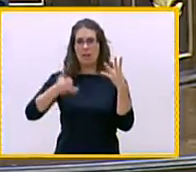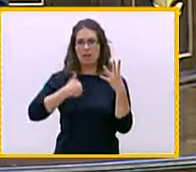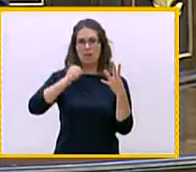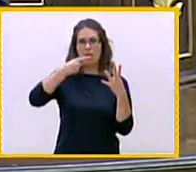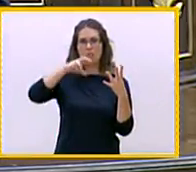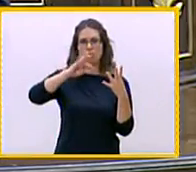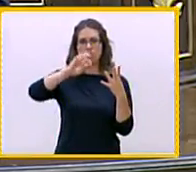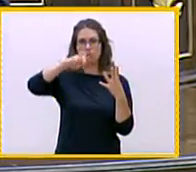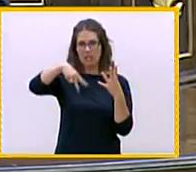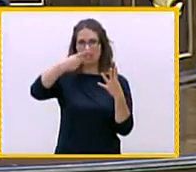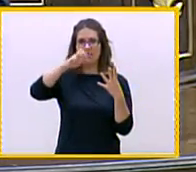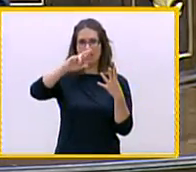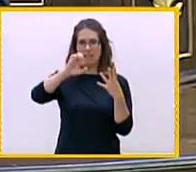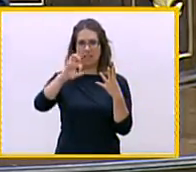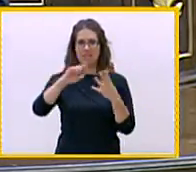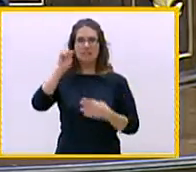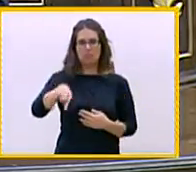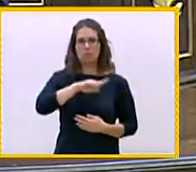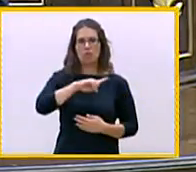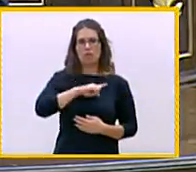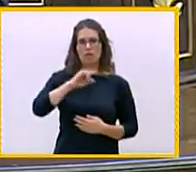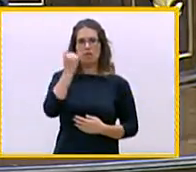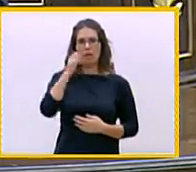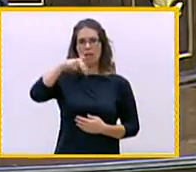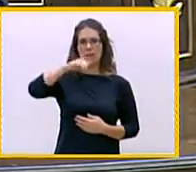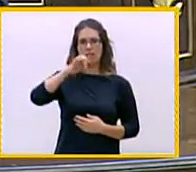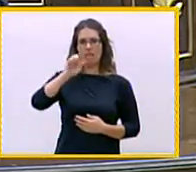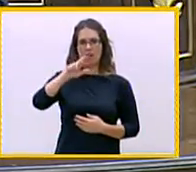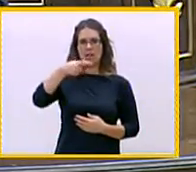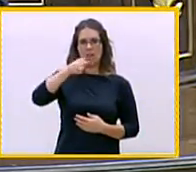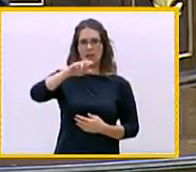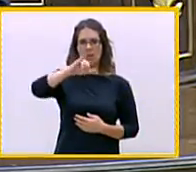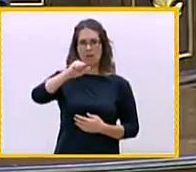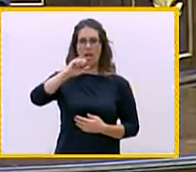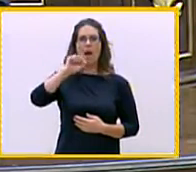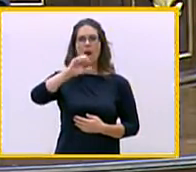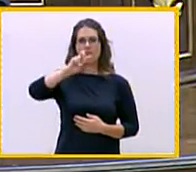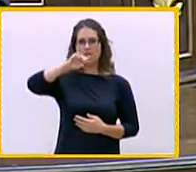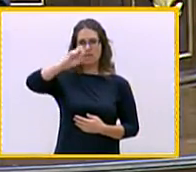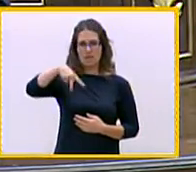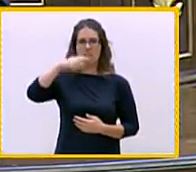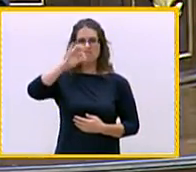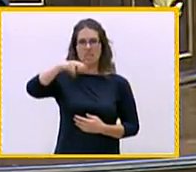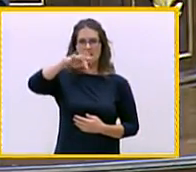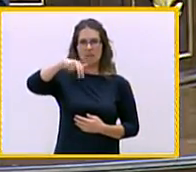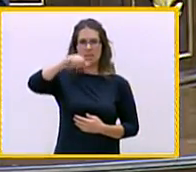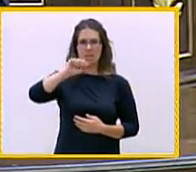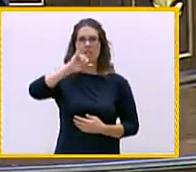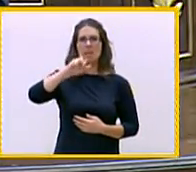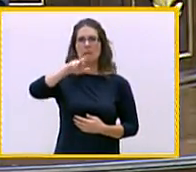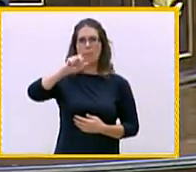los soldados Jennifer García López, Avián Quevedo Santana, Ibrahim Manán